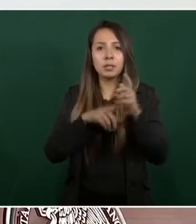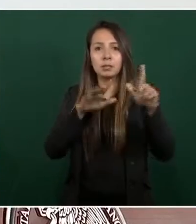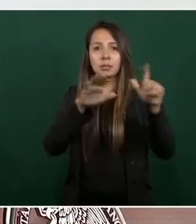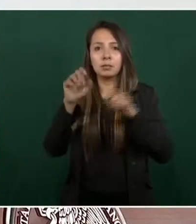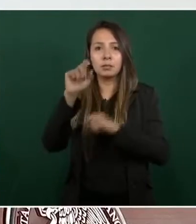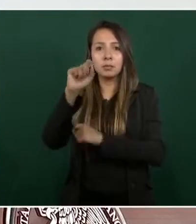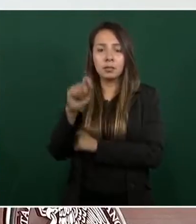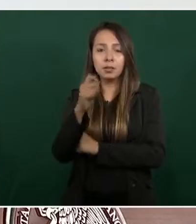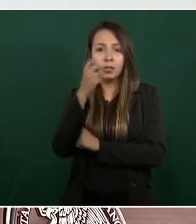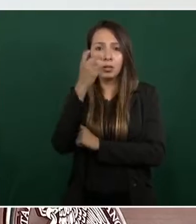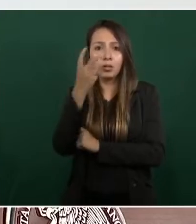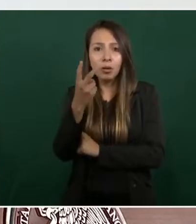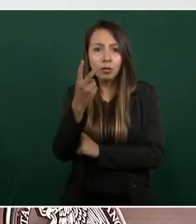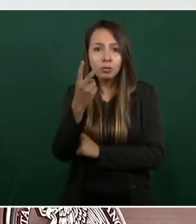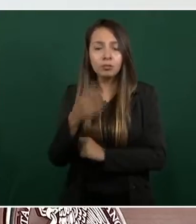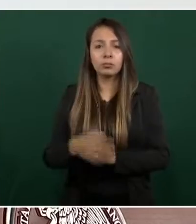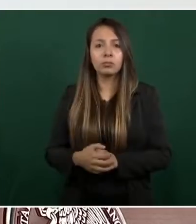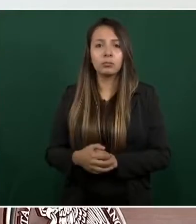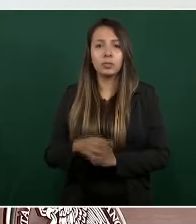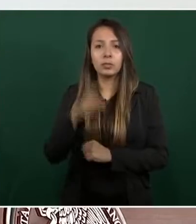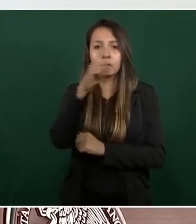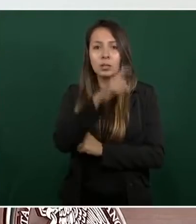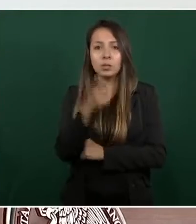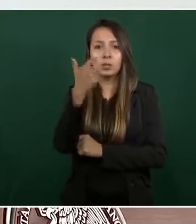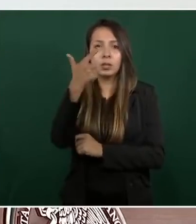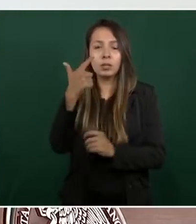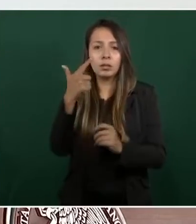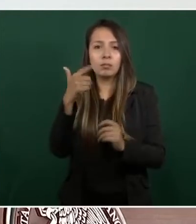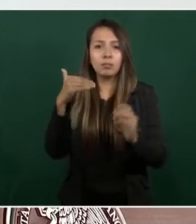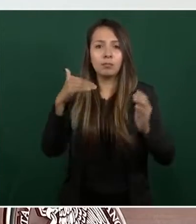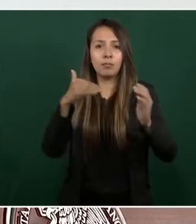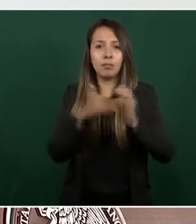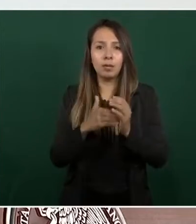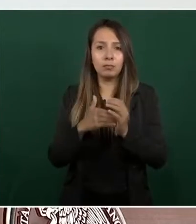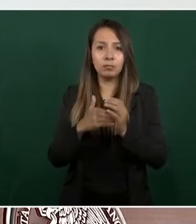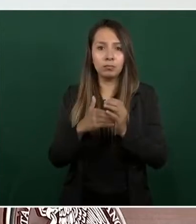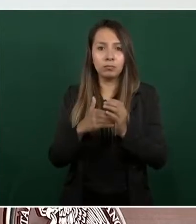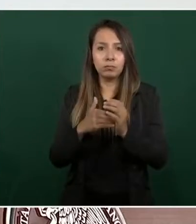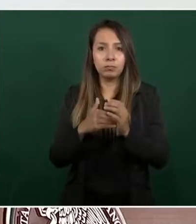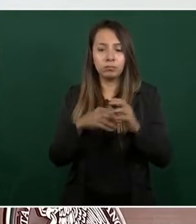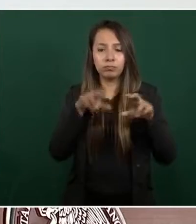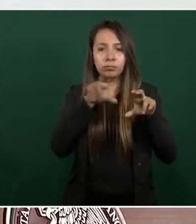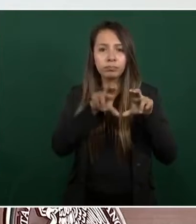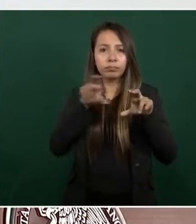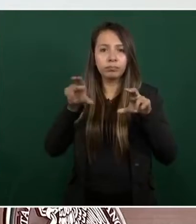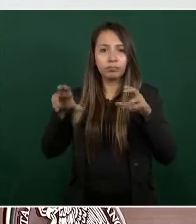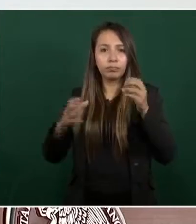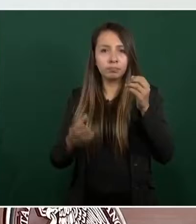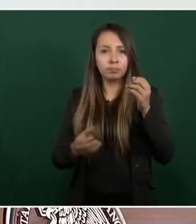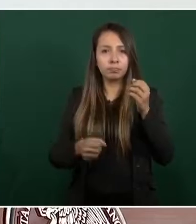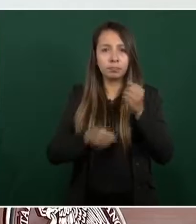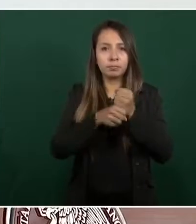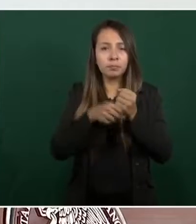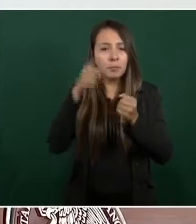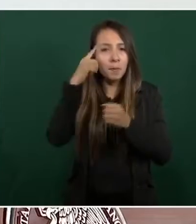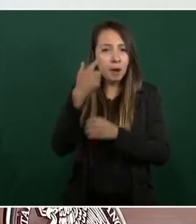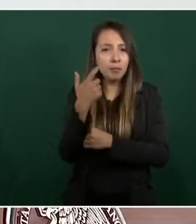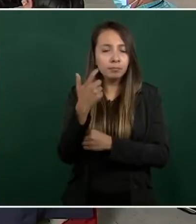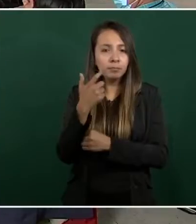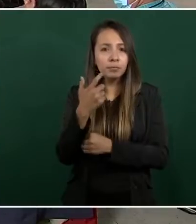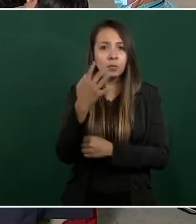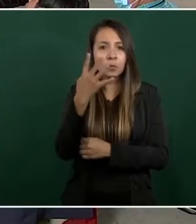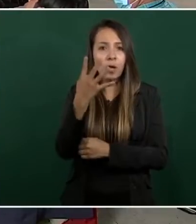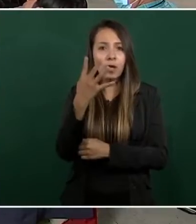1.722, 107.000 cartuchos, 4 millones de pesos y